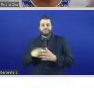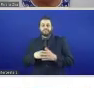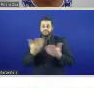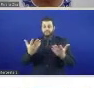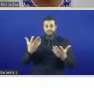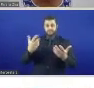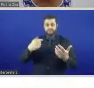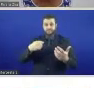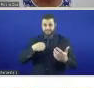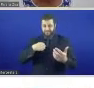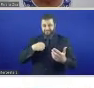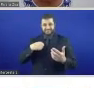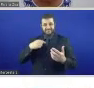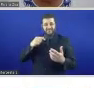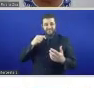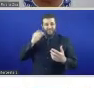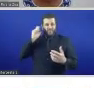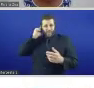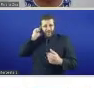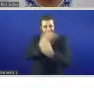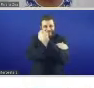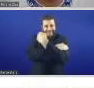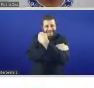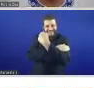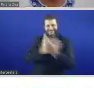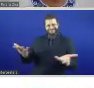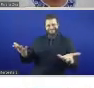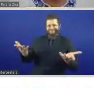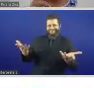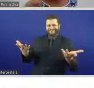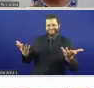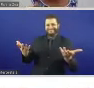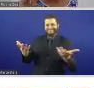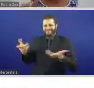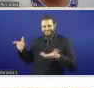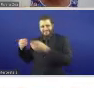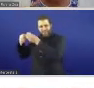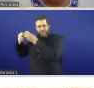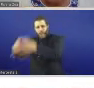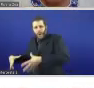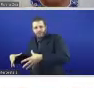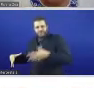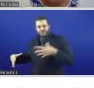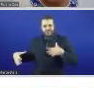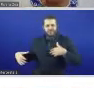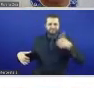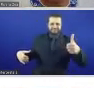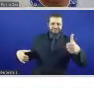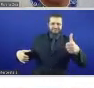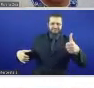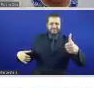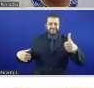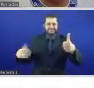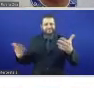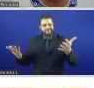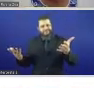ya estamos prejuiciadas. Uno. Dos, que hablando de las oportunidades